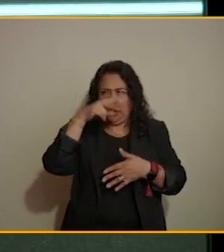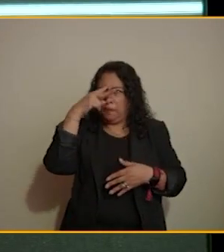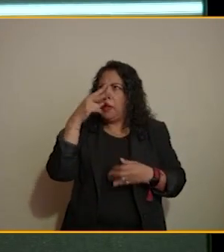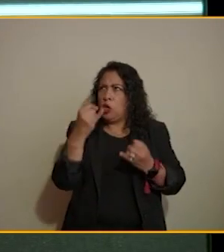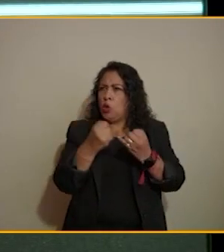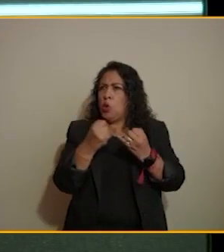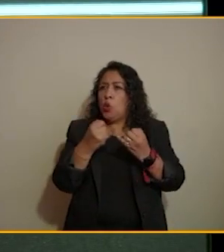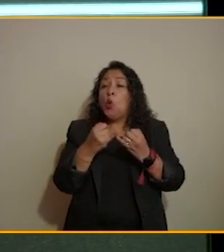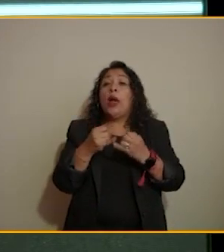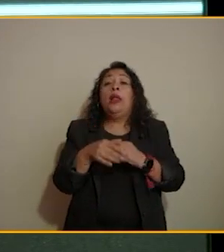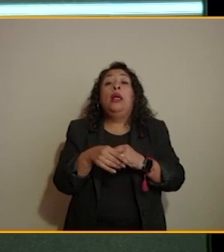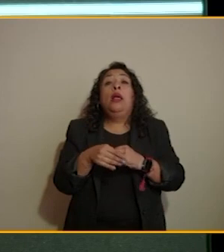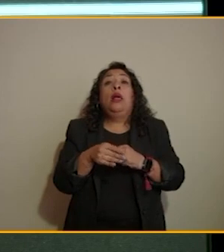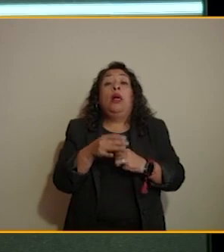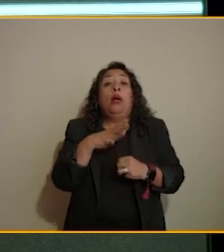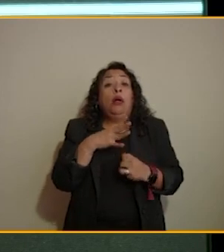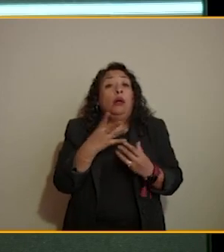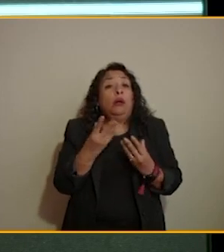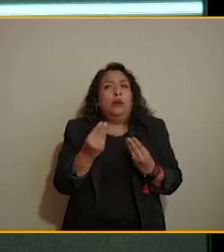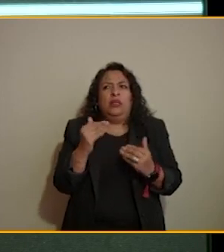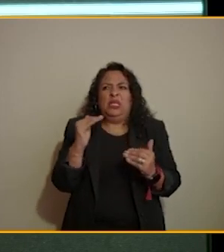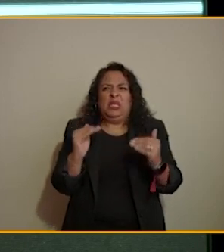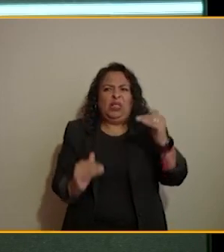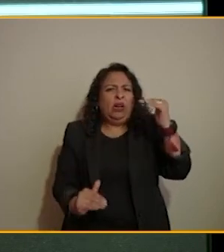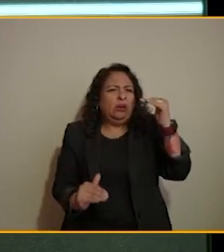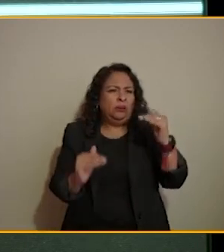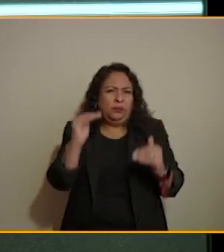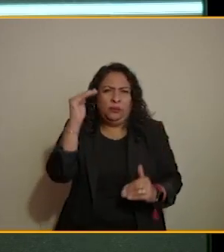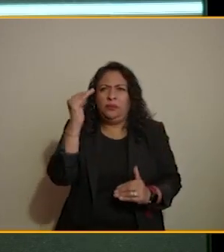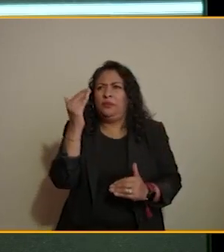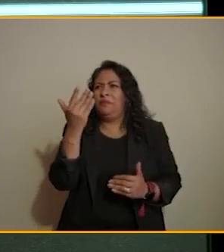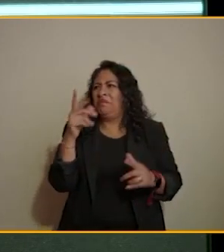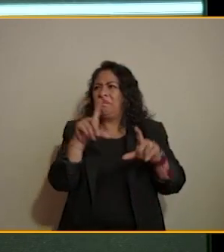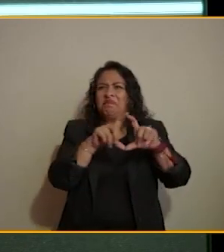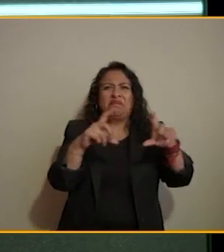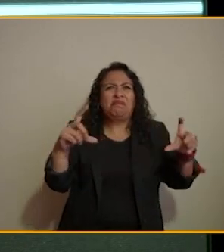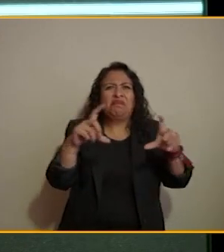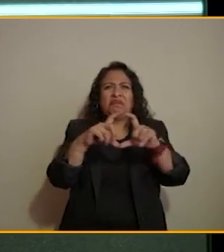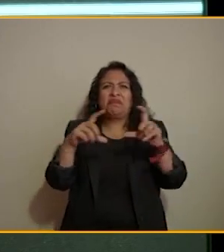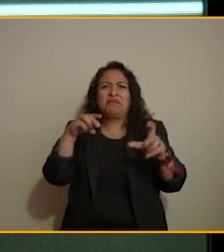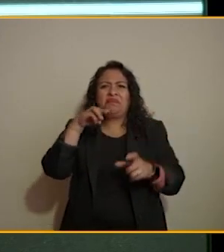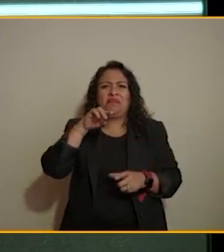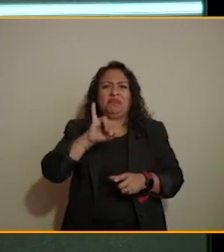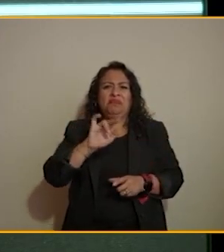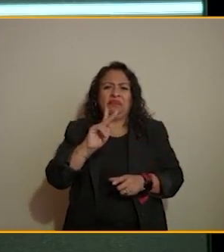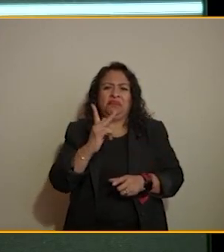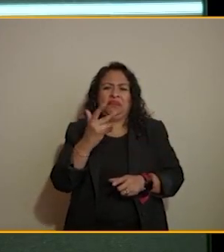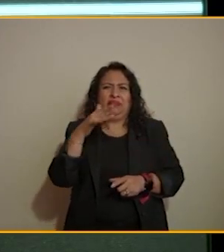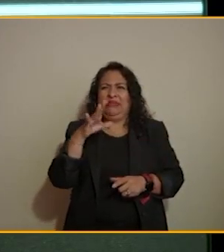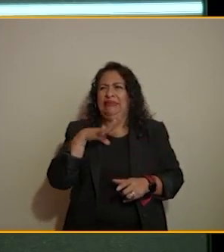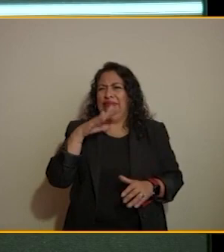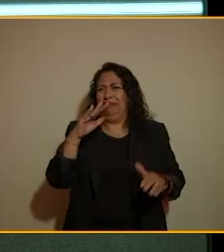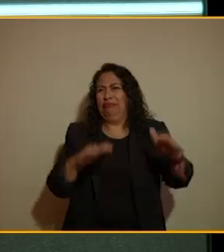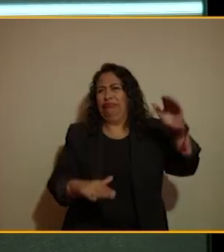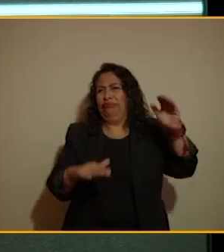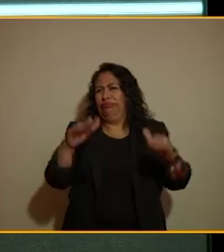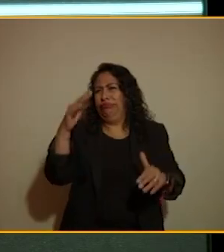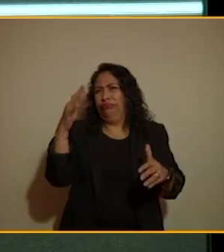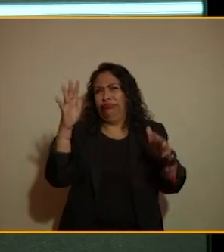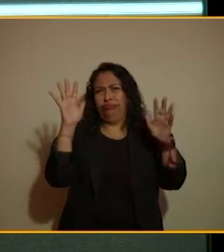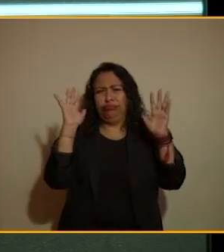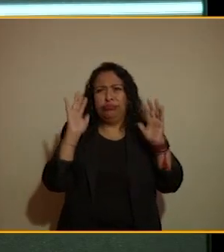también, es que hay una tremenda desigualdad en toda la etiqueta que se llama MIPYMES. ¿Por